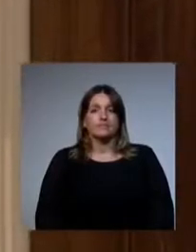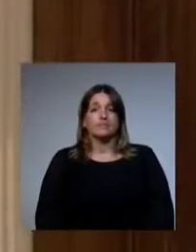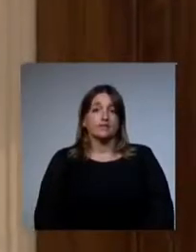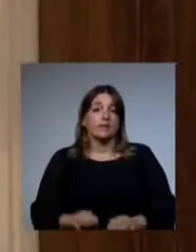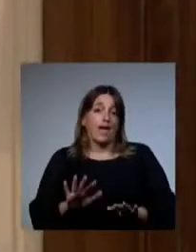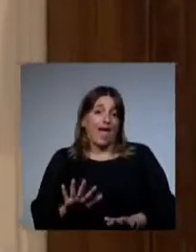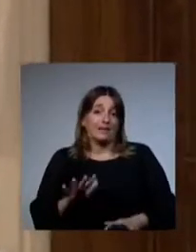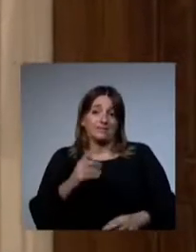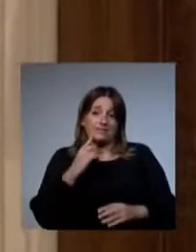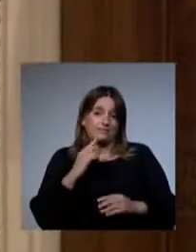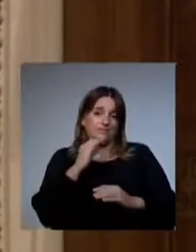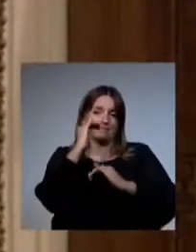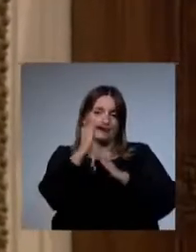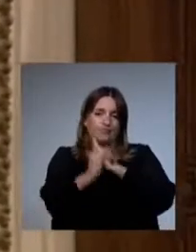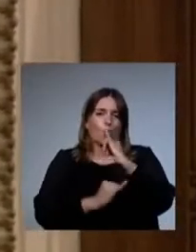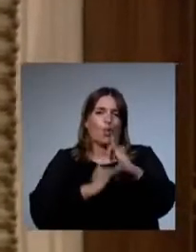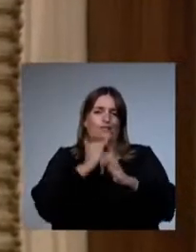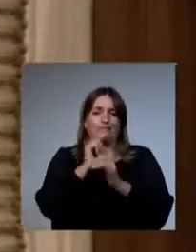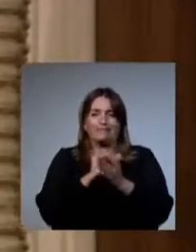Todo esto,